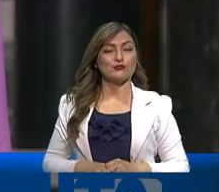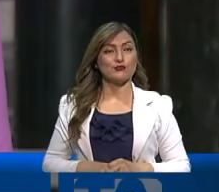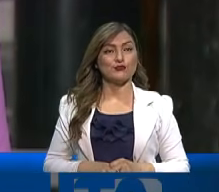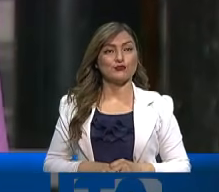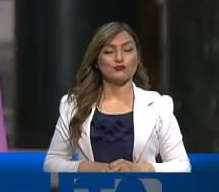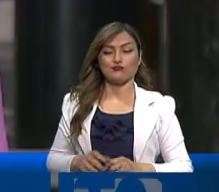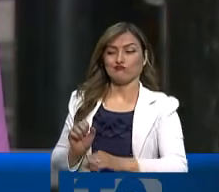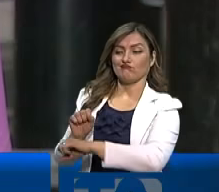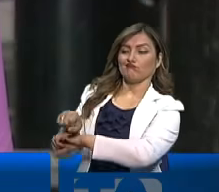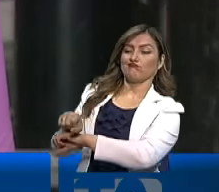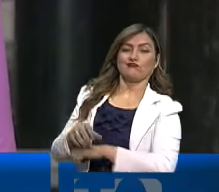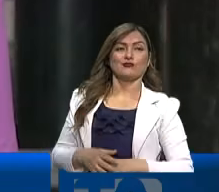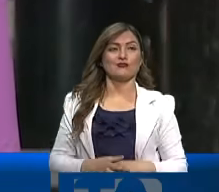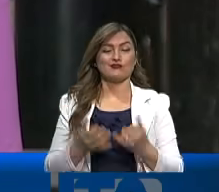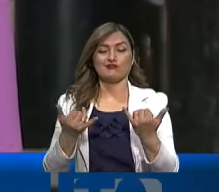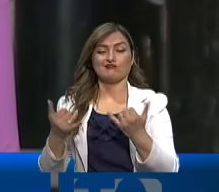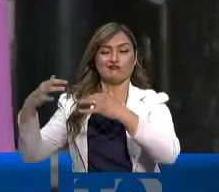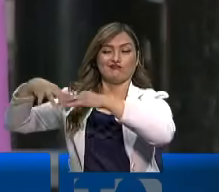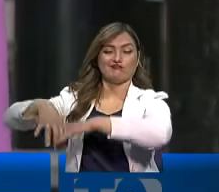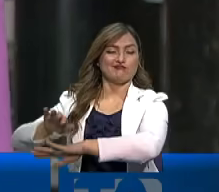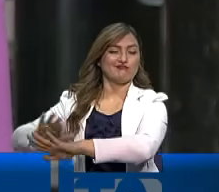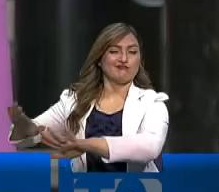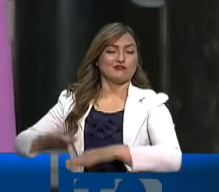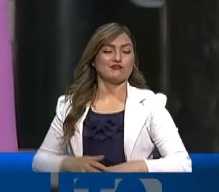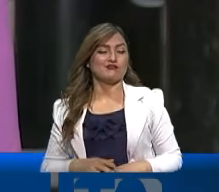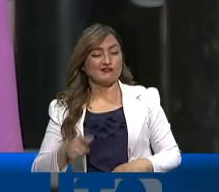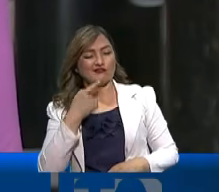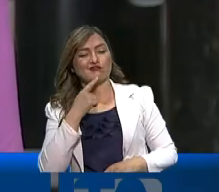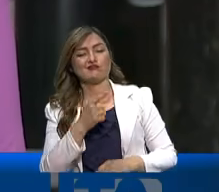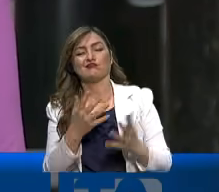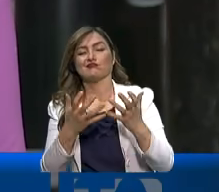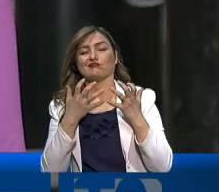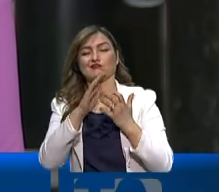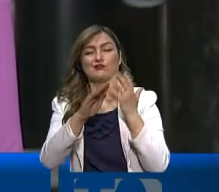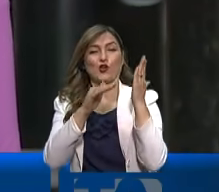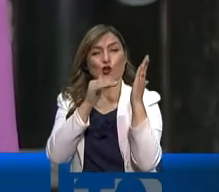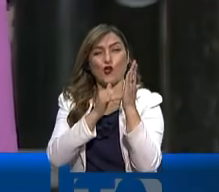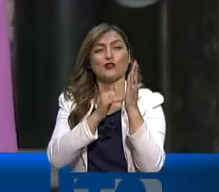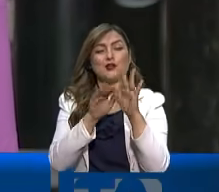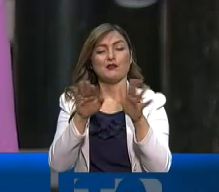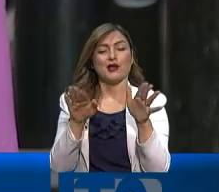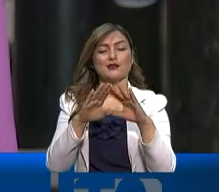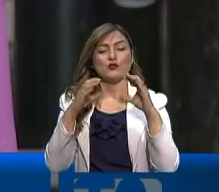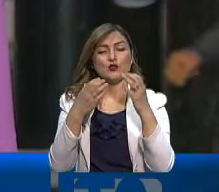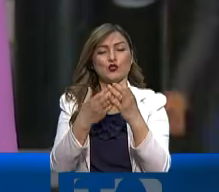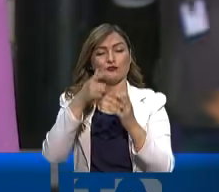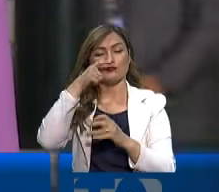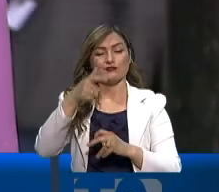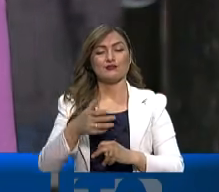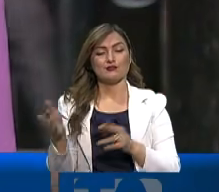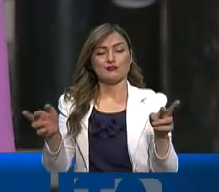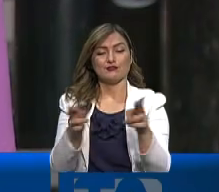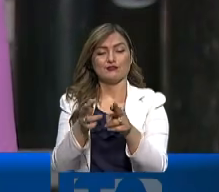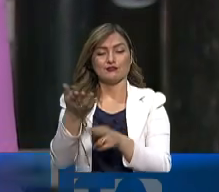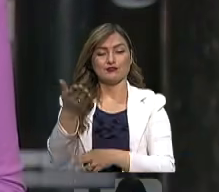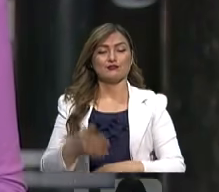embargo, esto se ha caído el día de hoy. Él ha mencionado que es por un boicot y una conspiración en contra de esta mesa legislativa. Nosotros les hemos